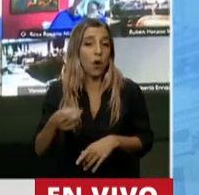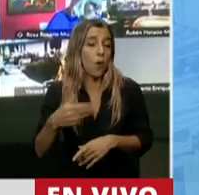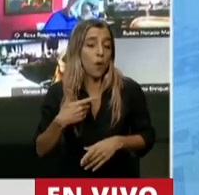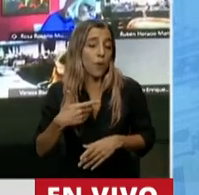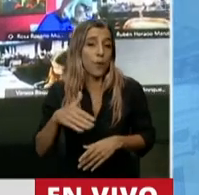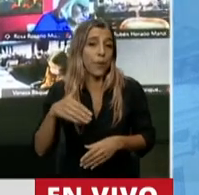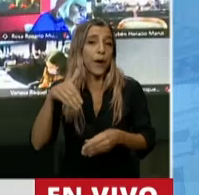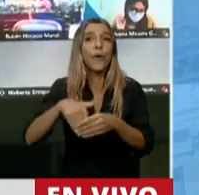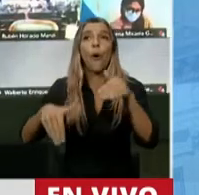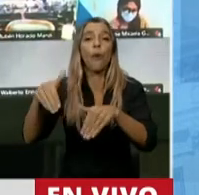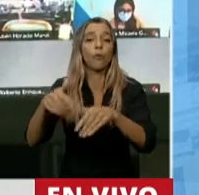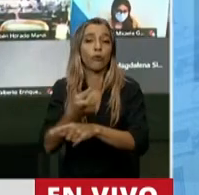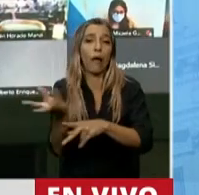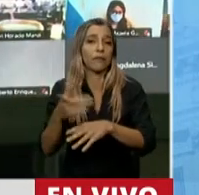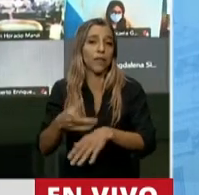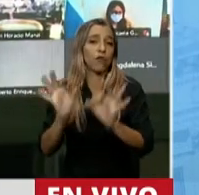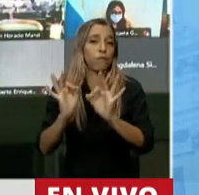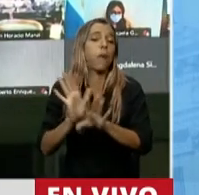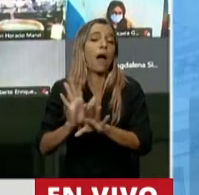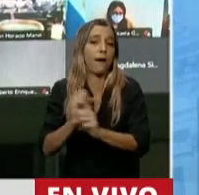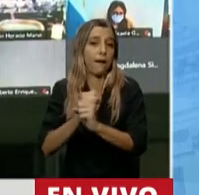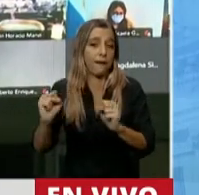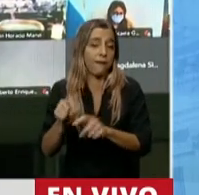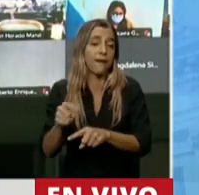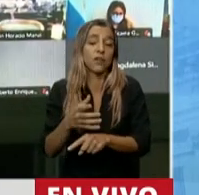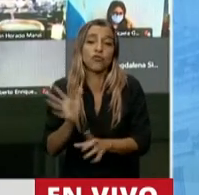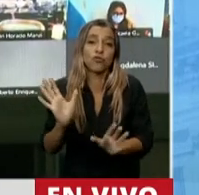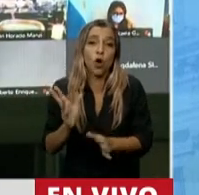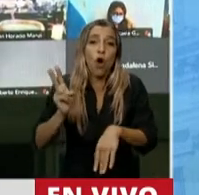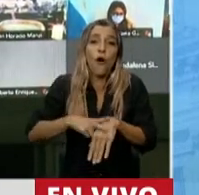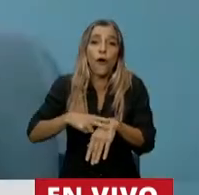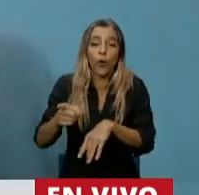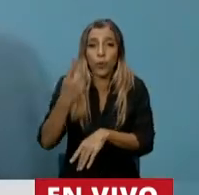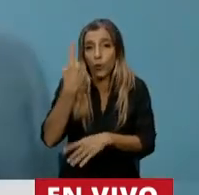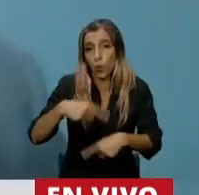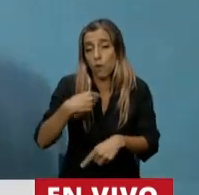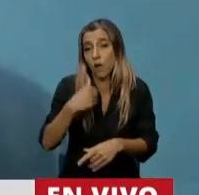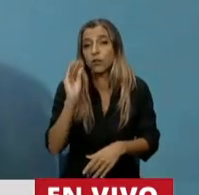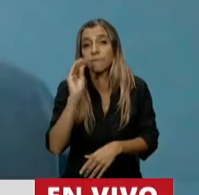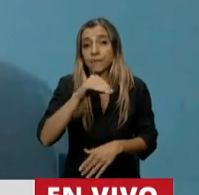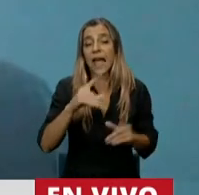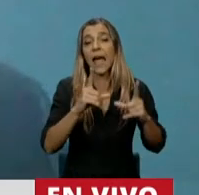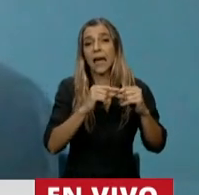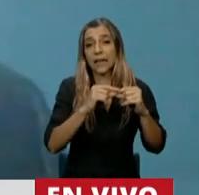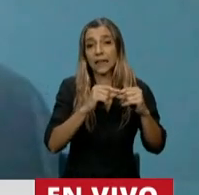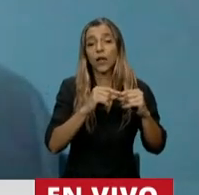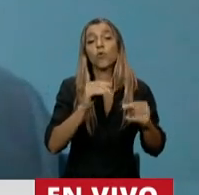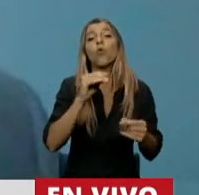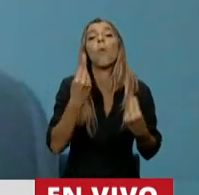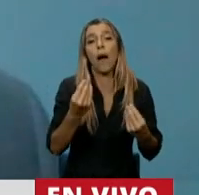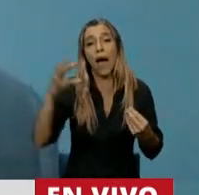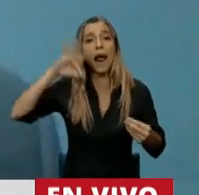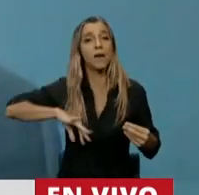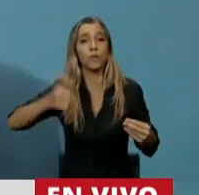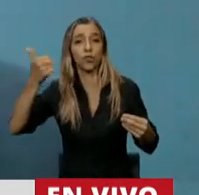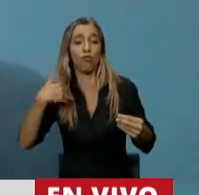aprobarlo, me sugeriría hacer una consideración y se incluye un artículo donde permita descontar el impuesto a la